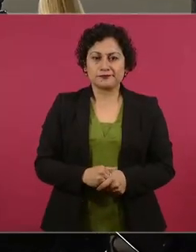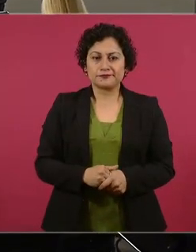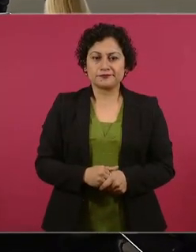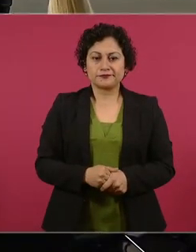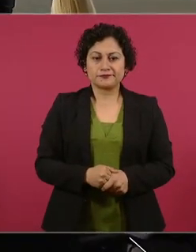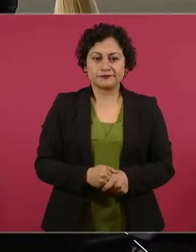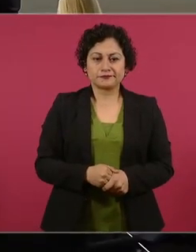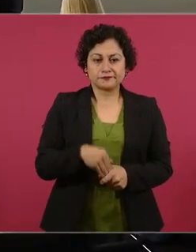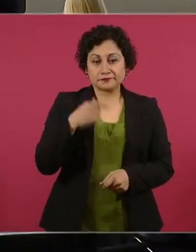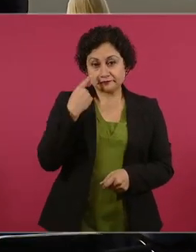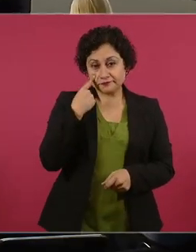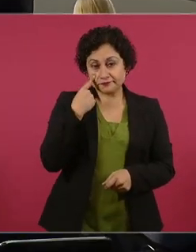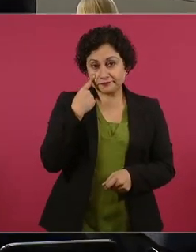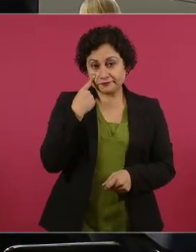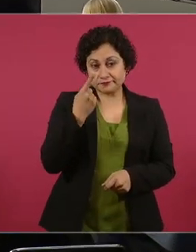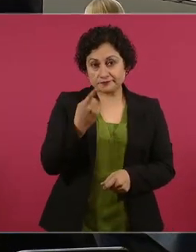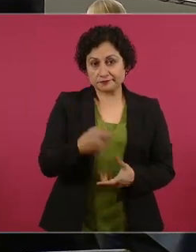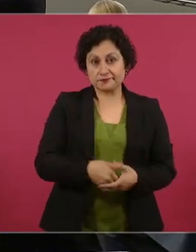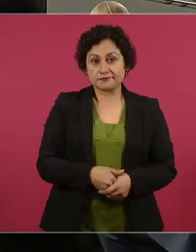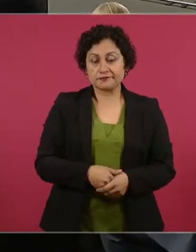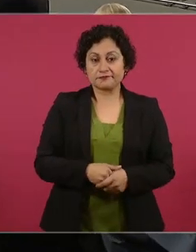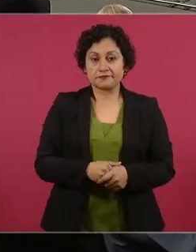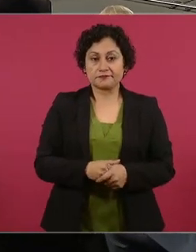Mire cómo estamos.